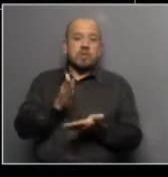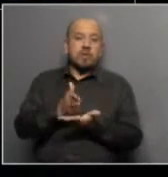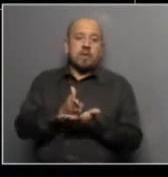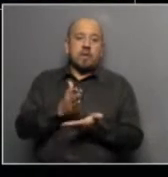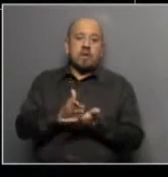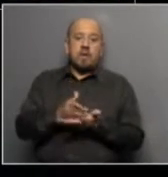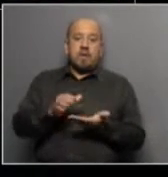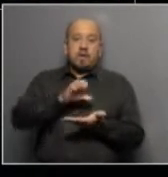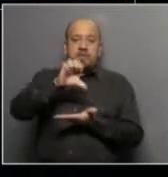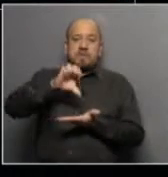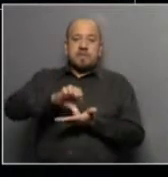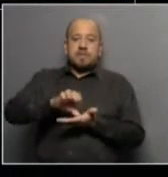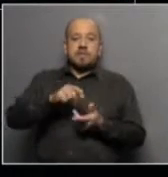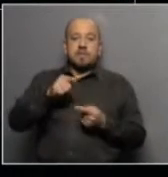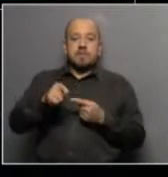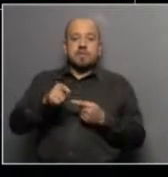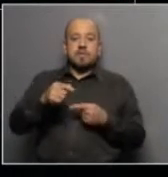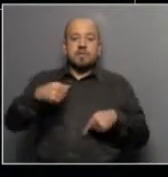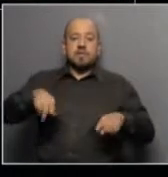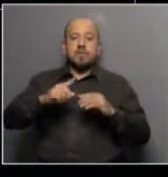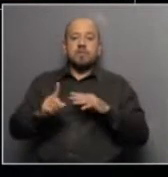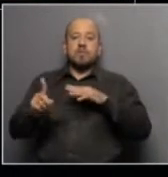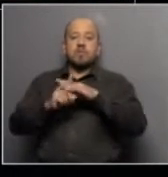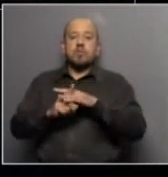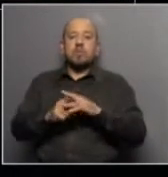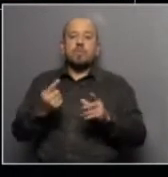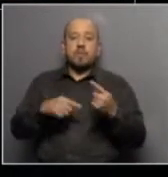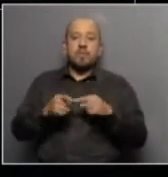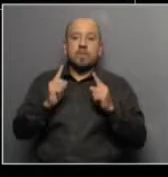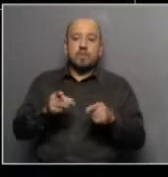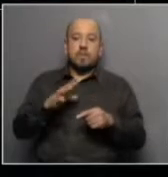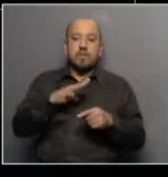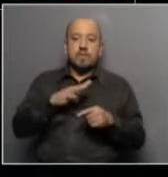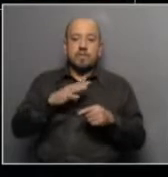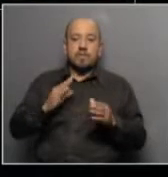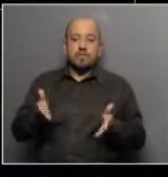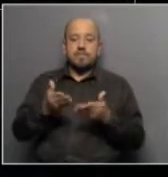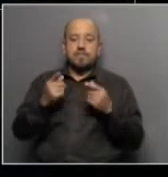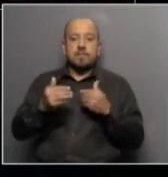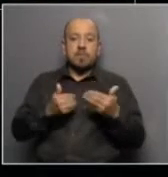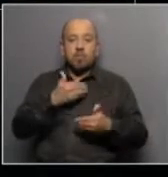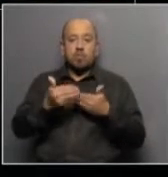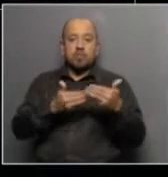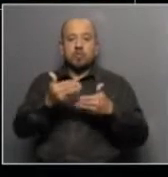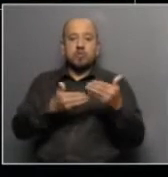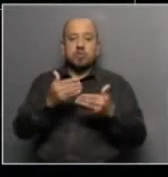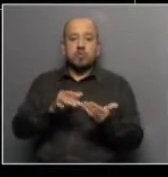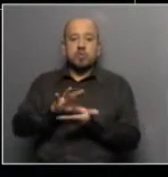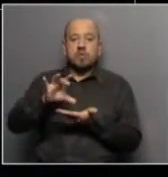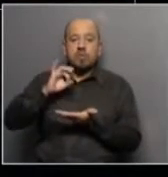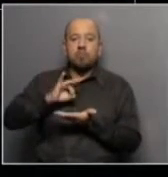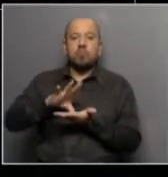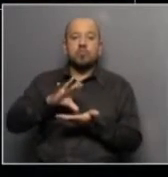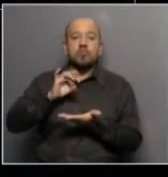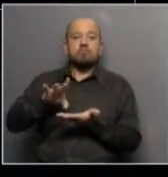ciudadano a la ciudad, a una ciudad inclusiva, pero a su vez incentivan un proceso de expulsión